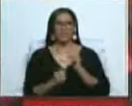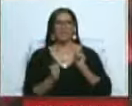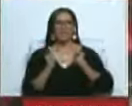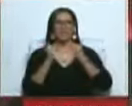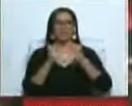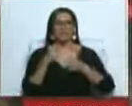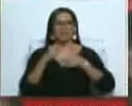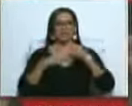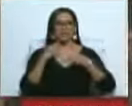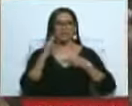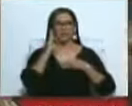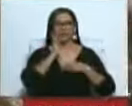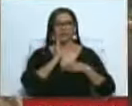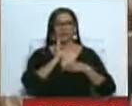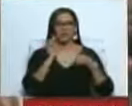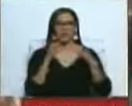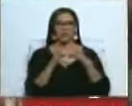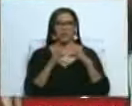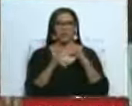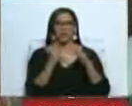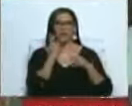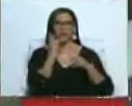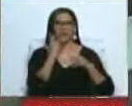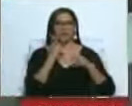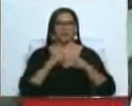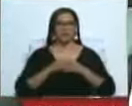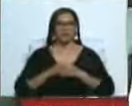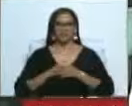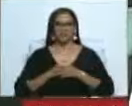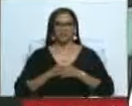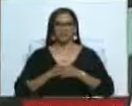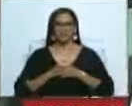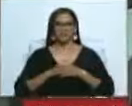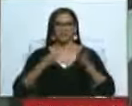revolución bolivariana, la generación heroica.